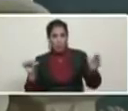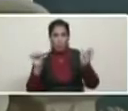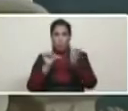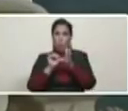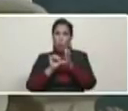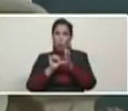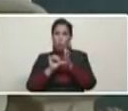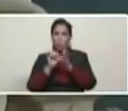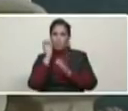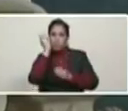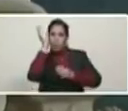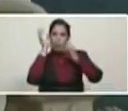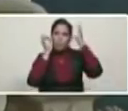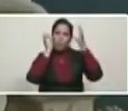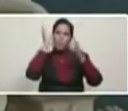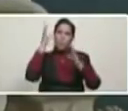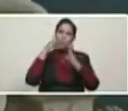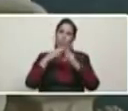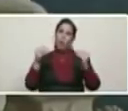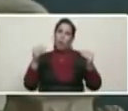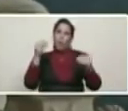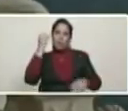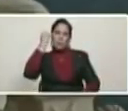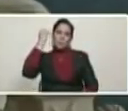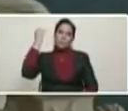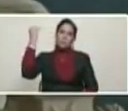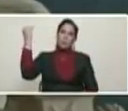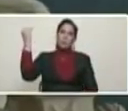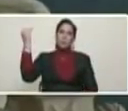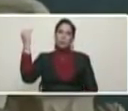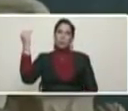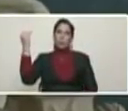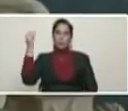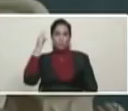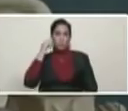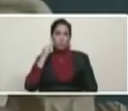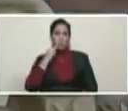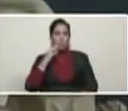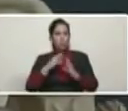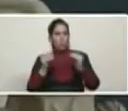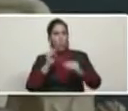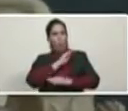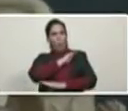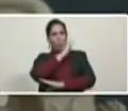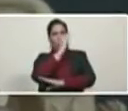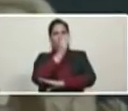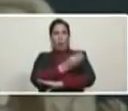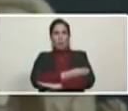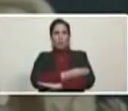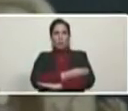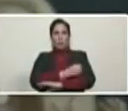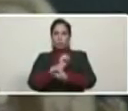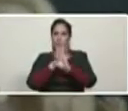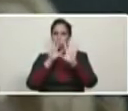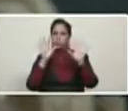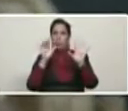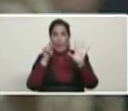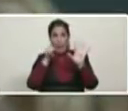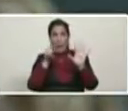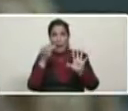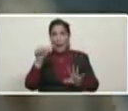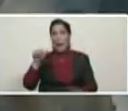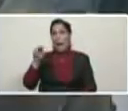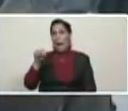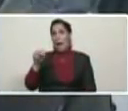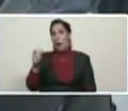surgió toda esta inspiración de Bolívar, toda esta fuerza maravillosa. Porque Bolívar fue de aquí, de Angostura,